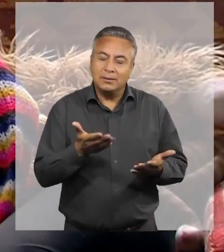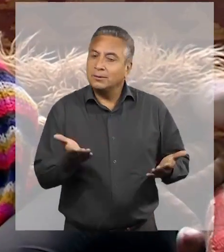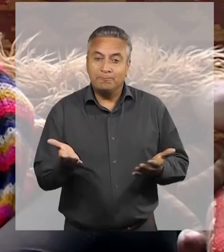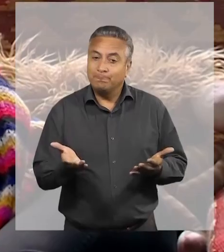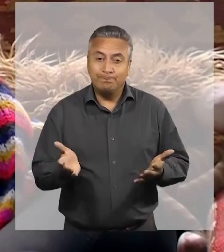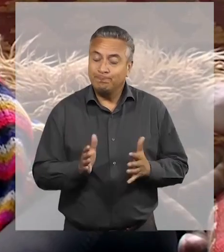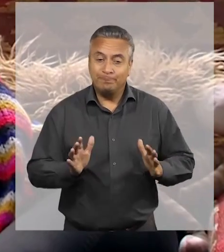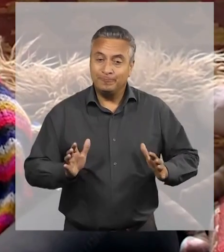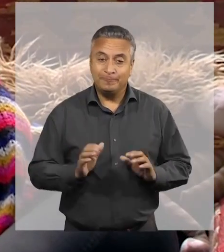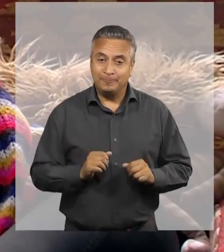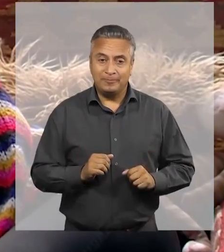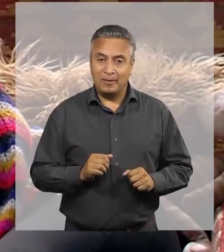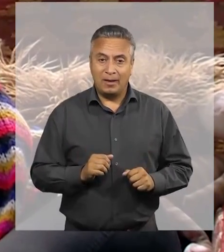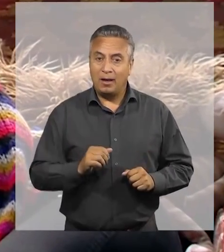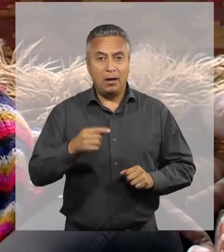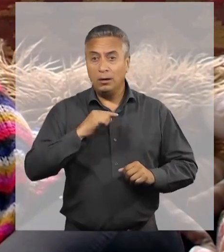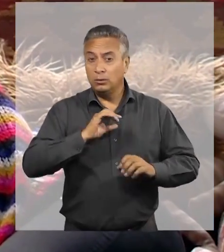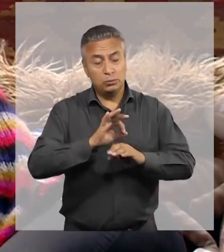Ay, Ro, es que